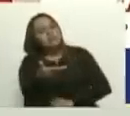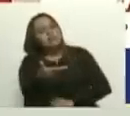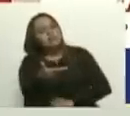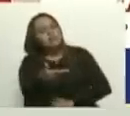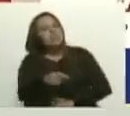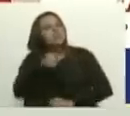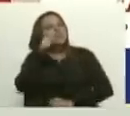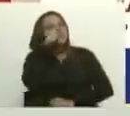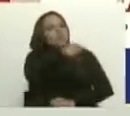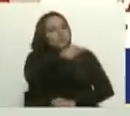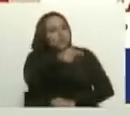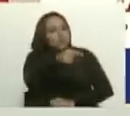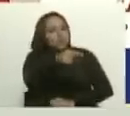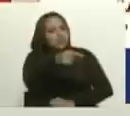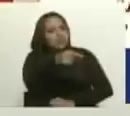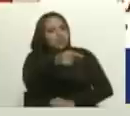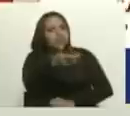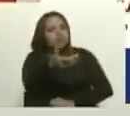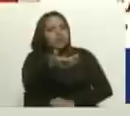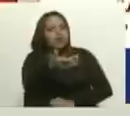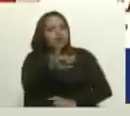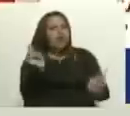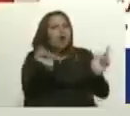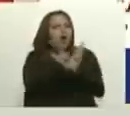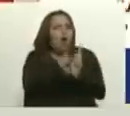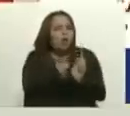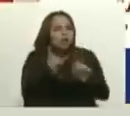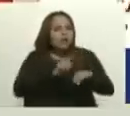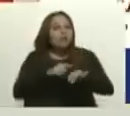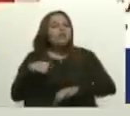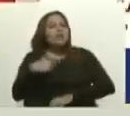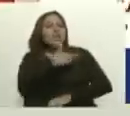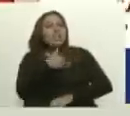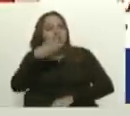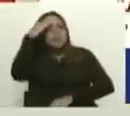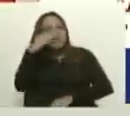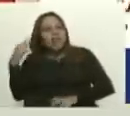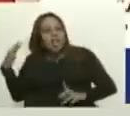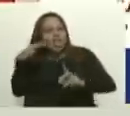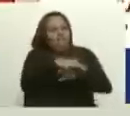Si tú hace poco pedías la invasión contra Venezuela.